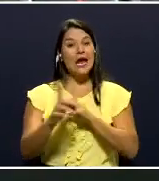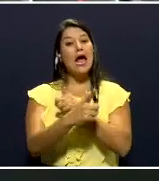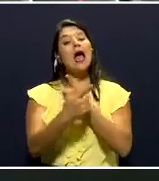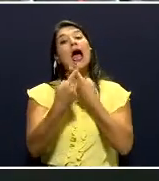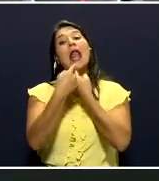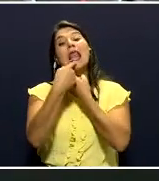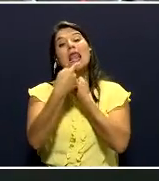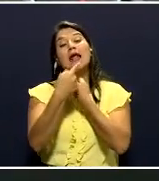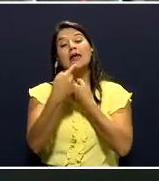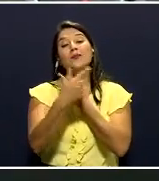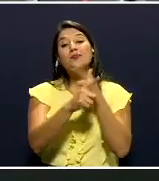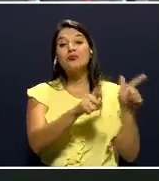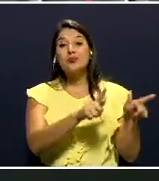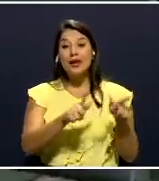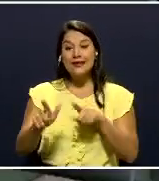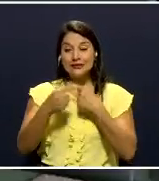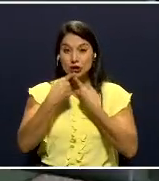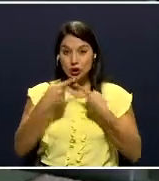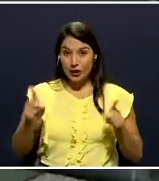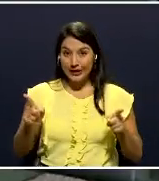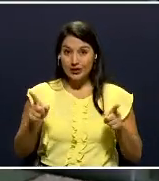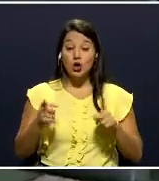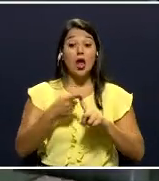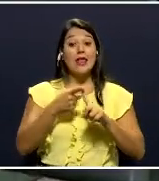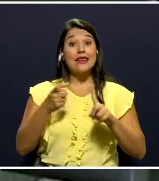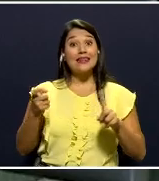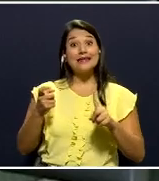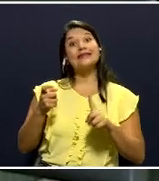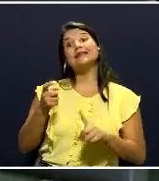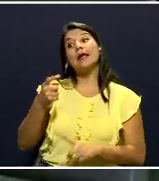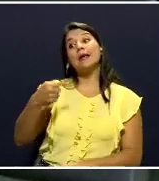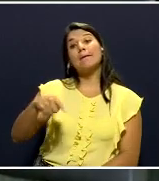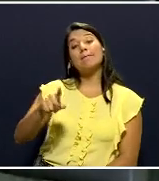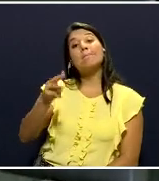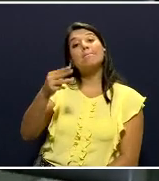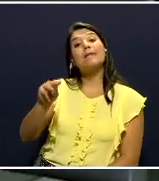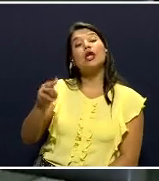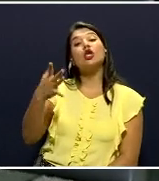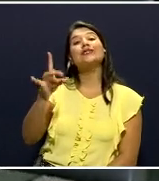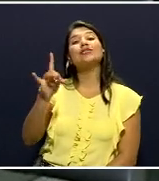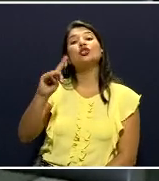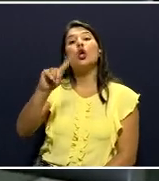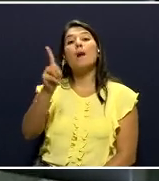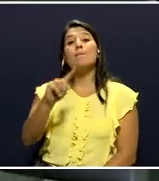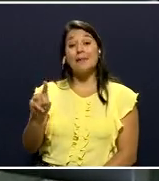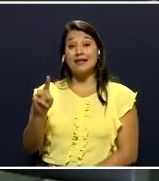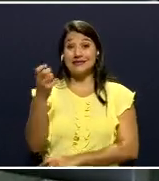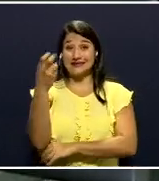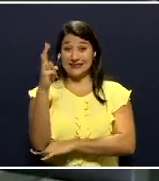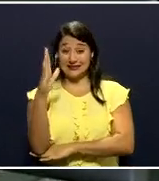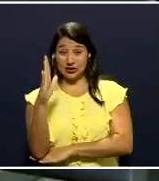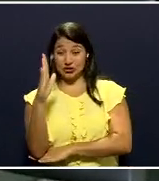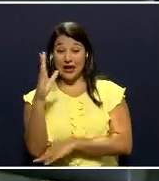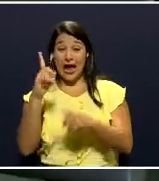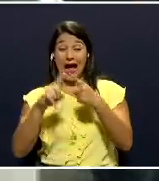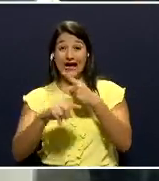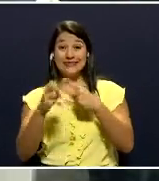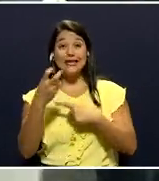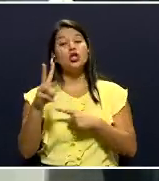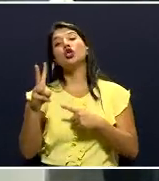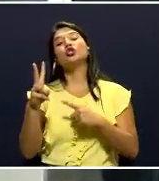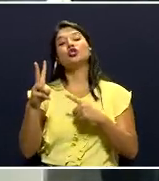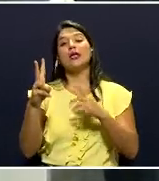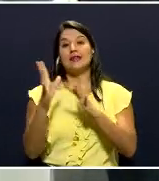territorio nacional. La medida se aplica desde este miércoles 18 de marzo a la medianoche y finalizará el 12 de abril. Dependiendo de